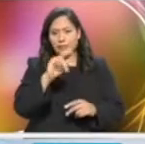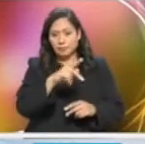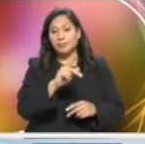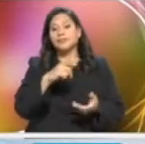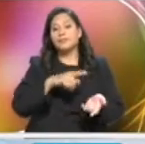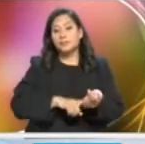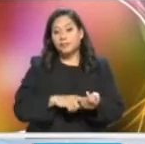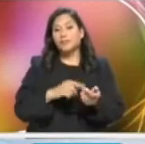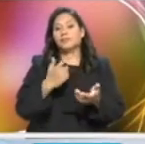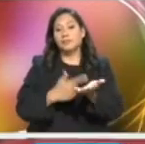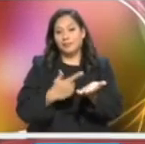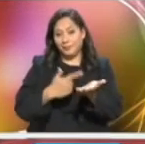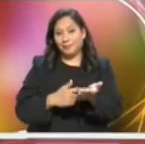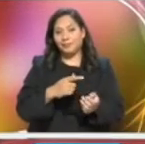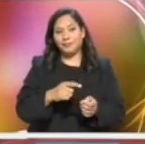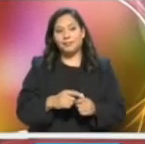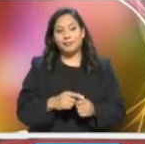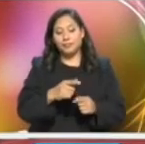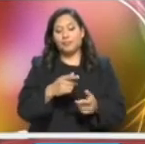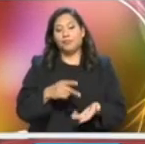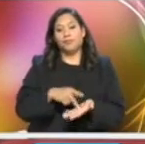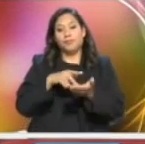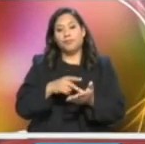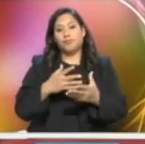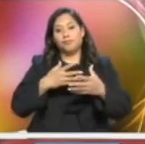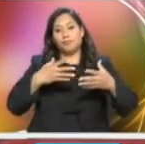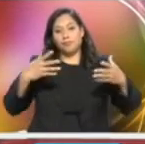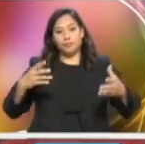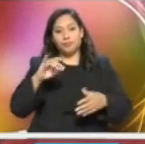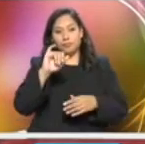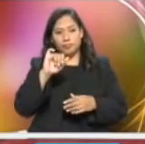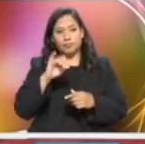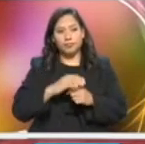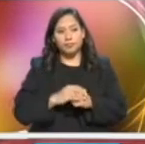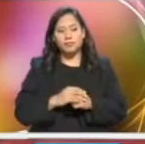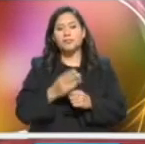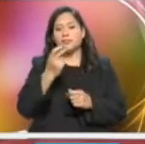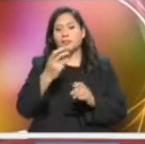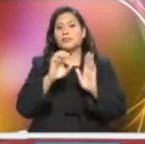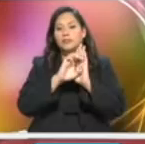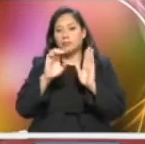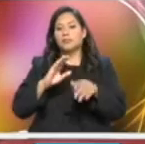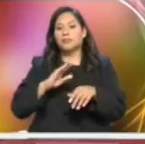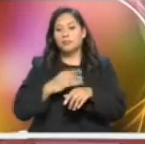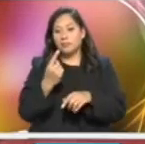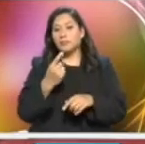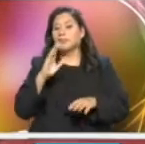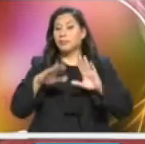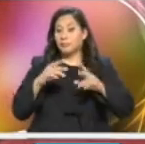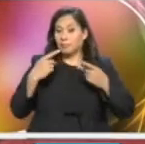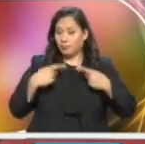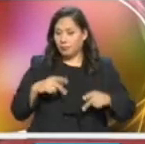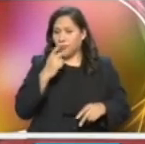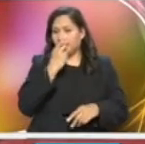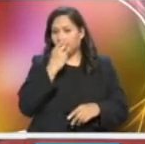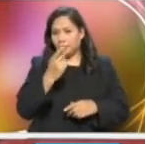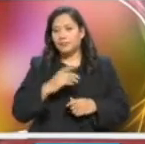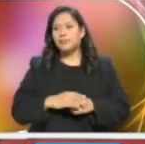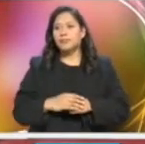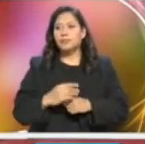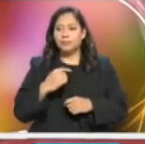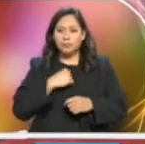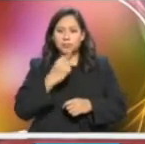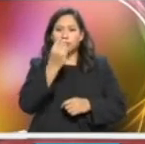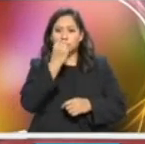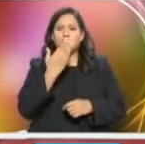no podemos mezclarlos, o sea, sí nos suben de peso o de volumen. ¿Y por qué pongo estos ejemplos? Porque muchas personas dicen, es que yo como